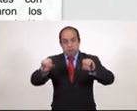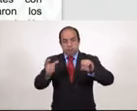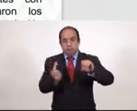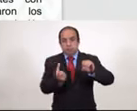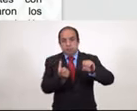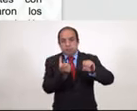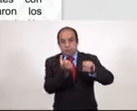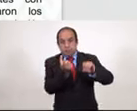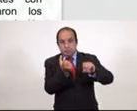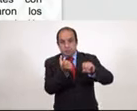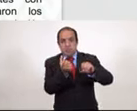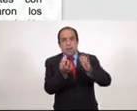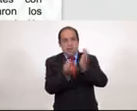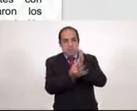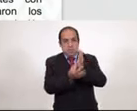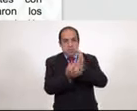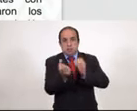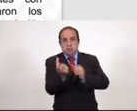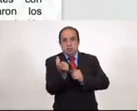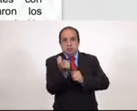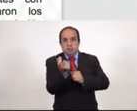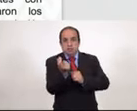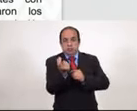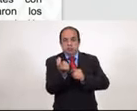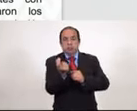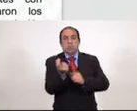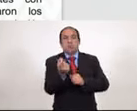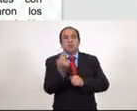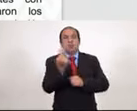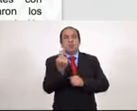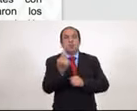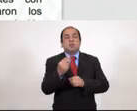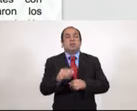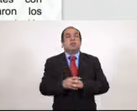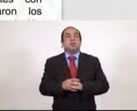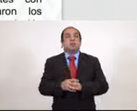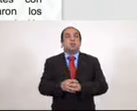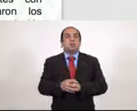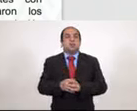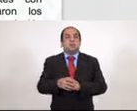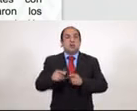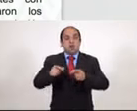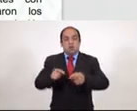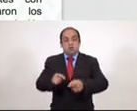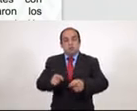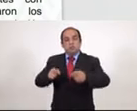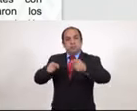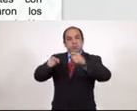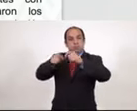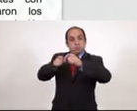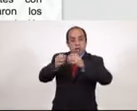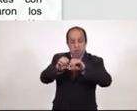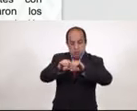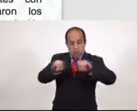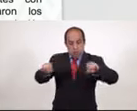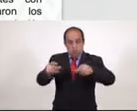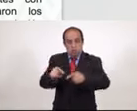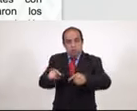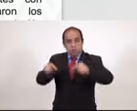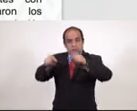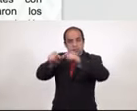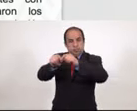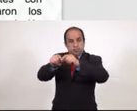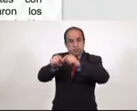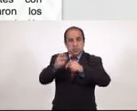que tuvo que ser pasada, así es el procedimiento de colocación, por abajo del tubo, por eso la profundidad de